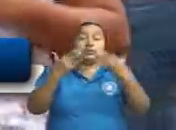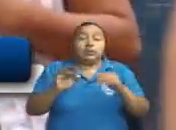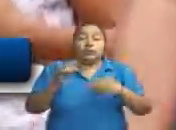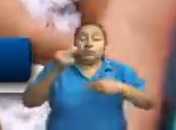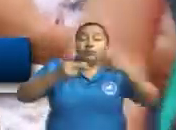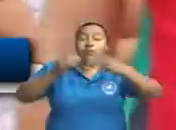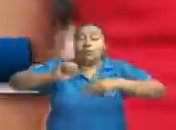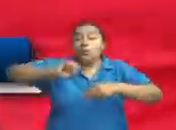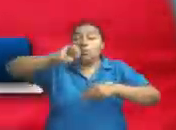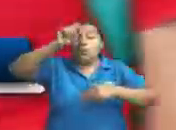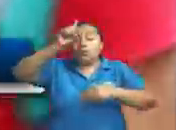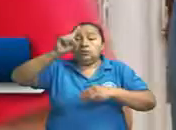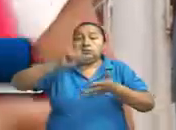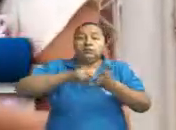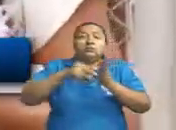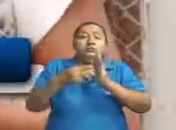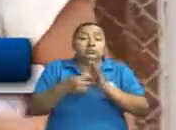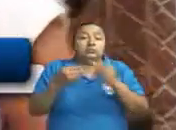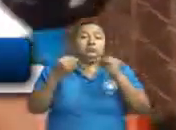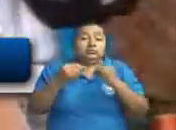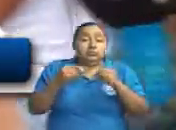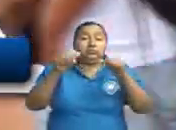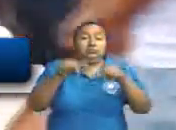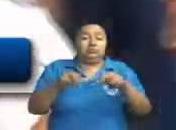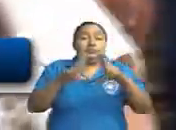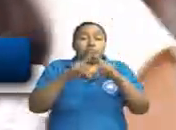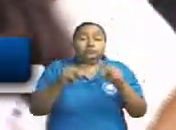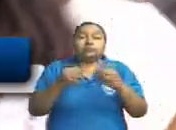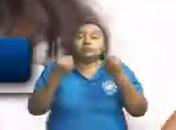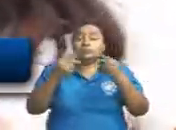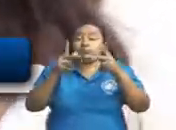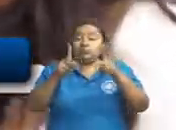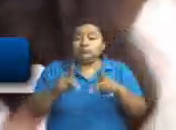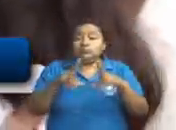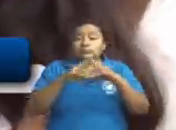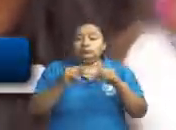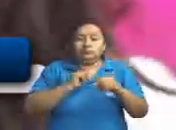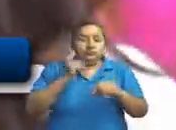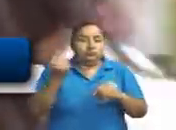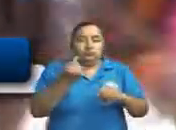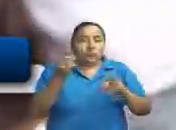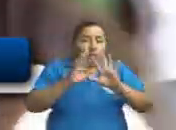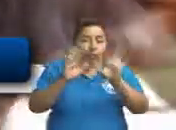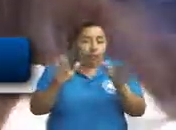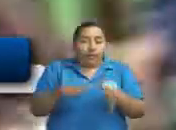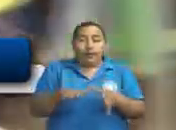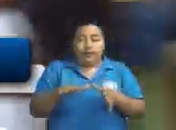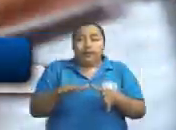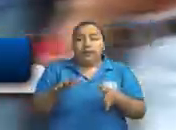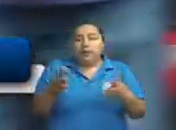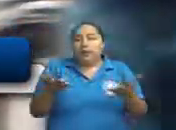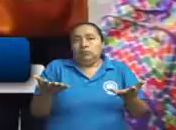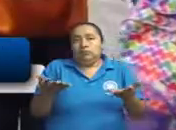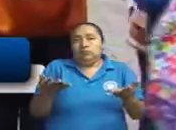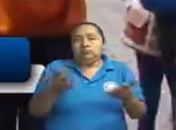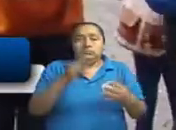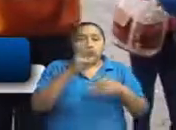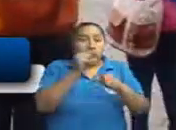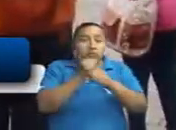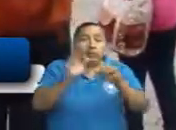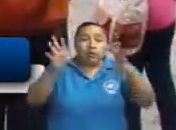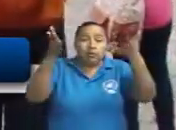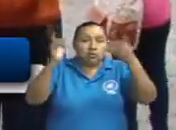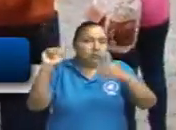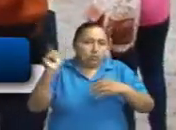número uno, quiere decir que es muy frecuente, que está afectando a esta población, y ya no solo es en mujeres de edad avanzada,